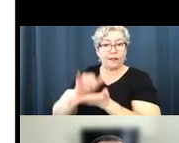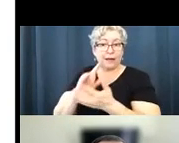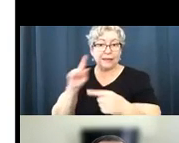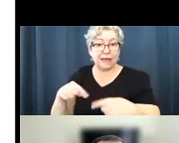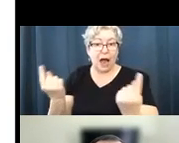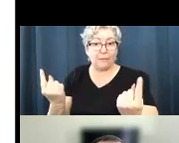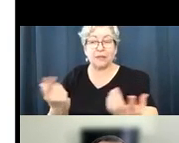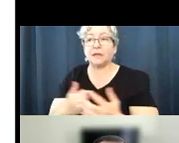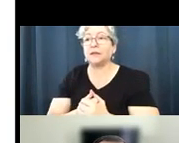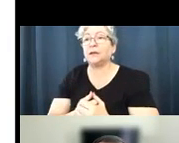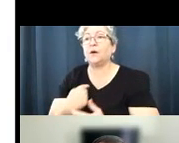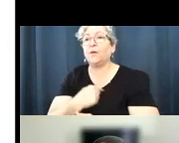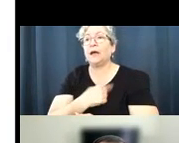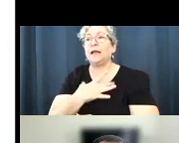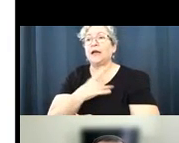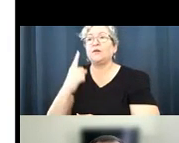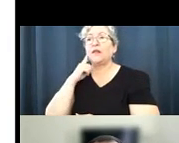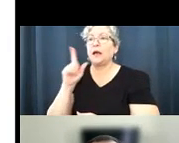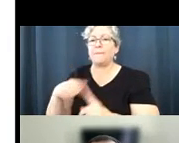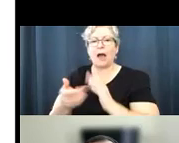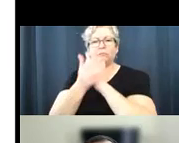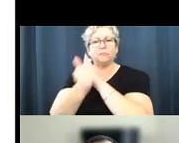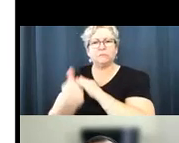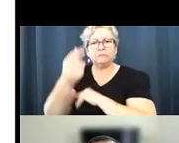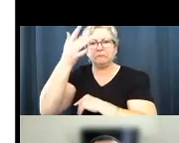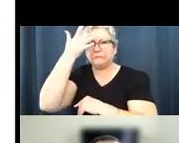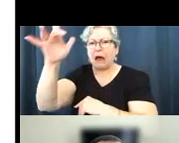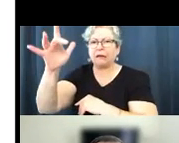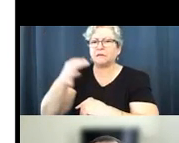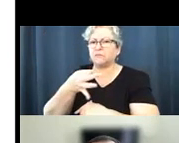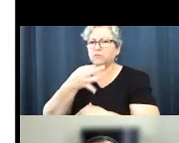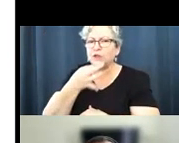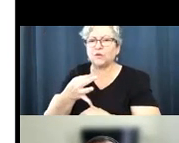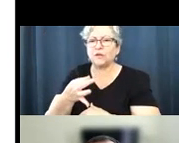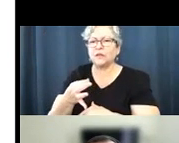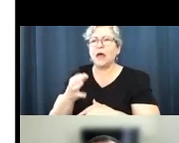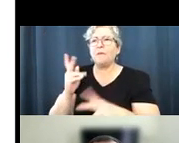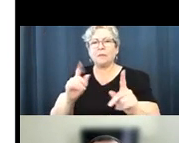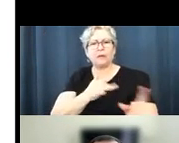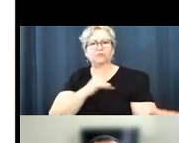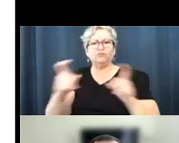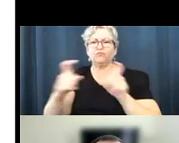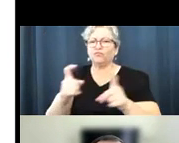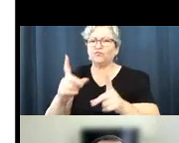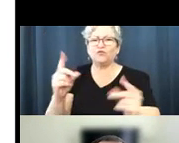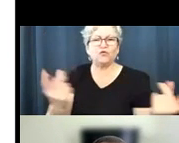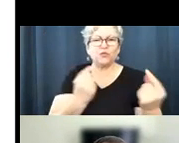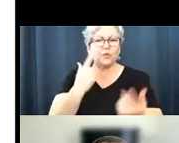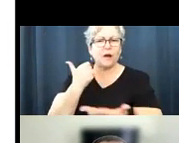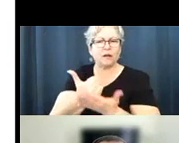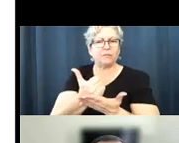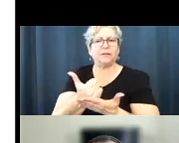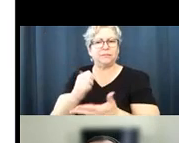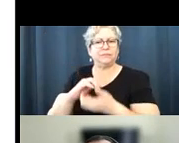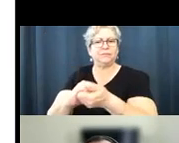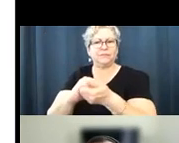la exclusión. Y entonces nosotros nos gusta pensar sobre los recursos y el talento y las contribuciones que las personas puedan